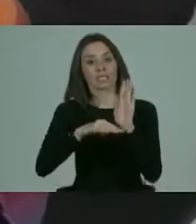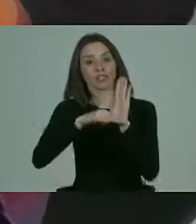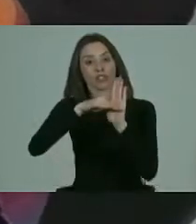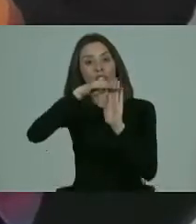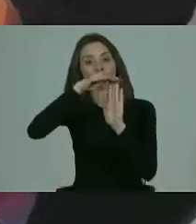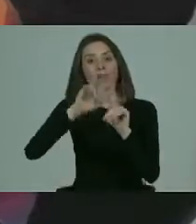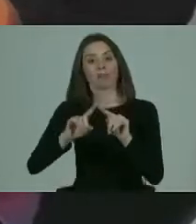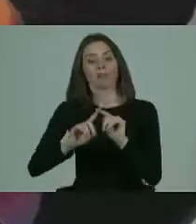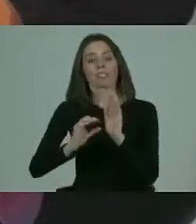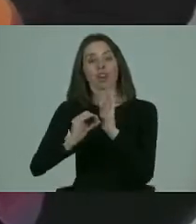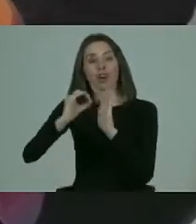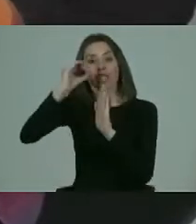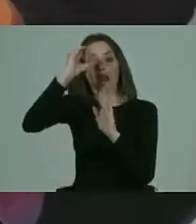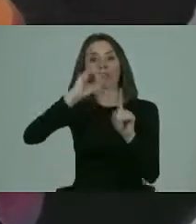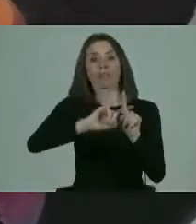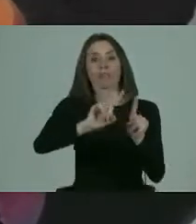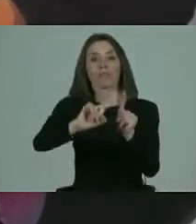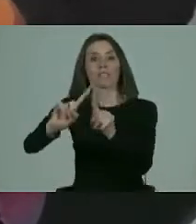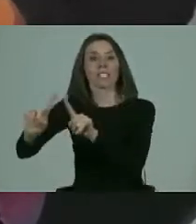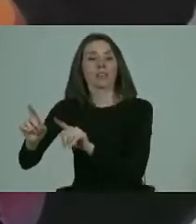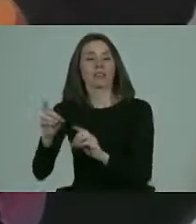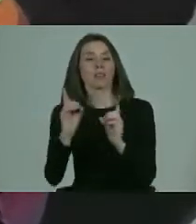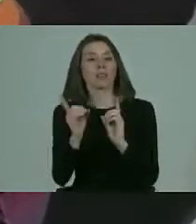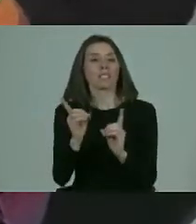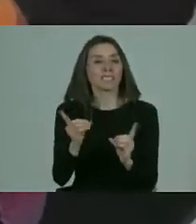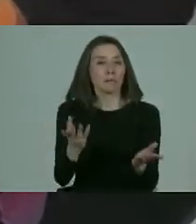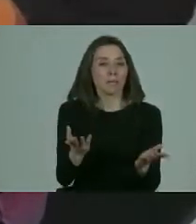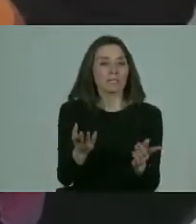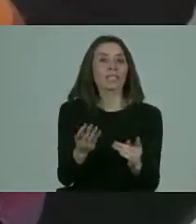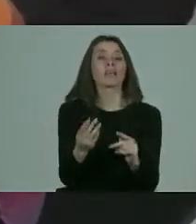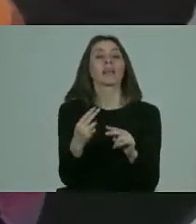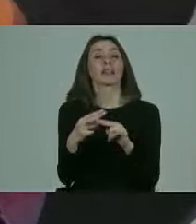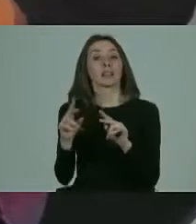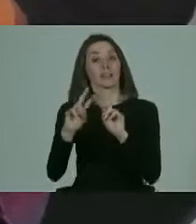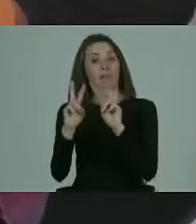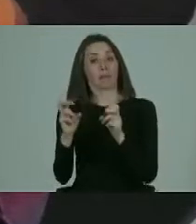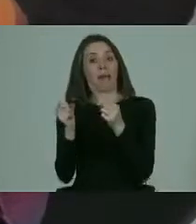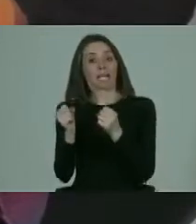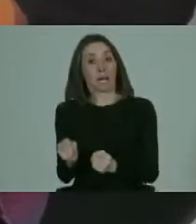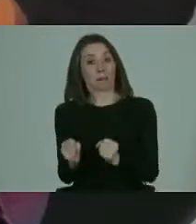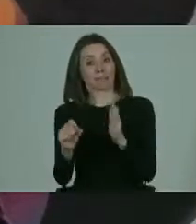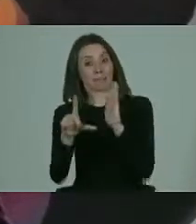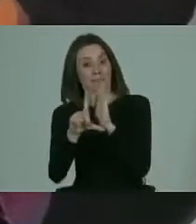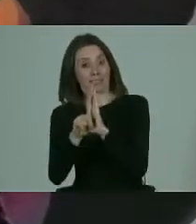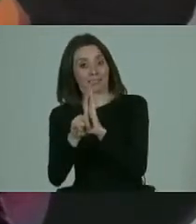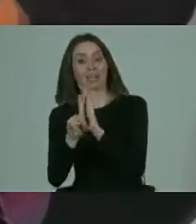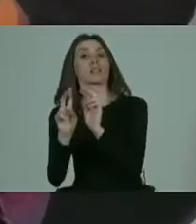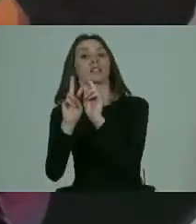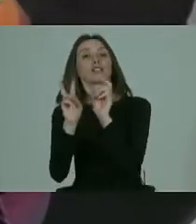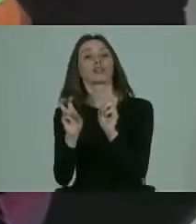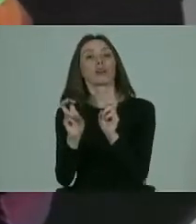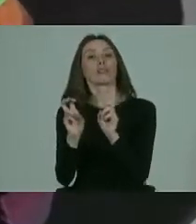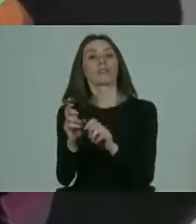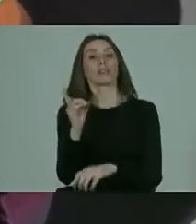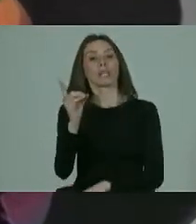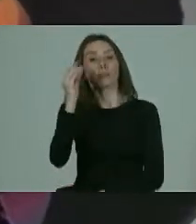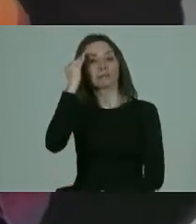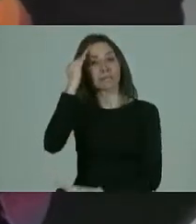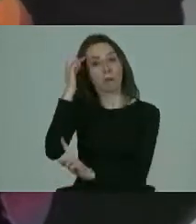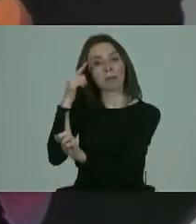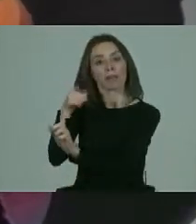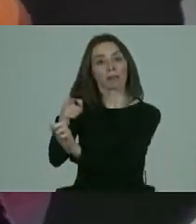hay diversos tipos entonces generalmente todo lo que se refiere la capacidad jurídica más bien está centrado lo que es la discapacidad mental